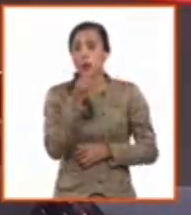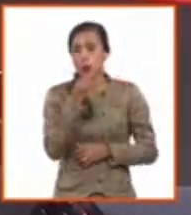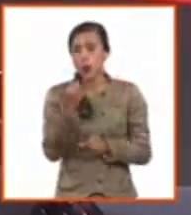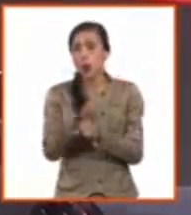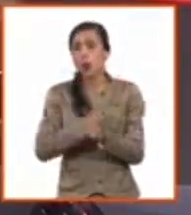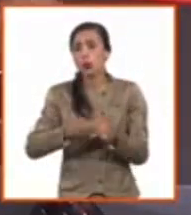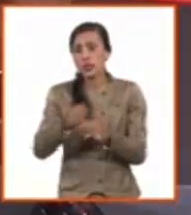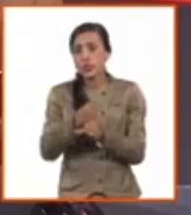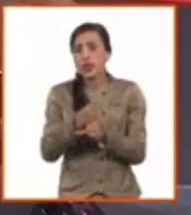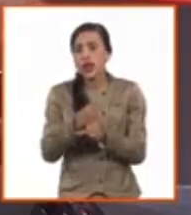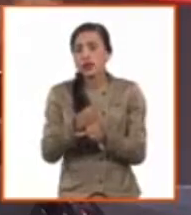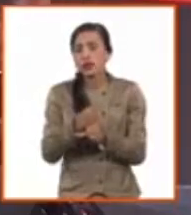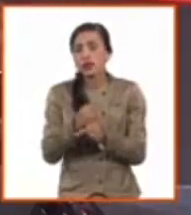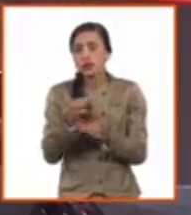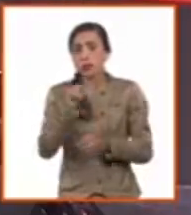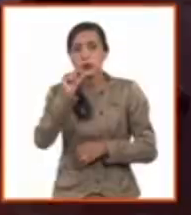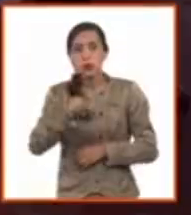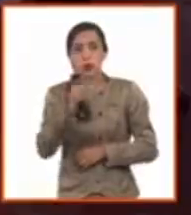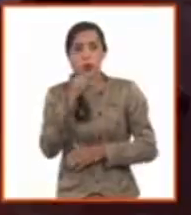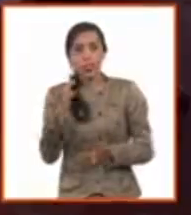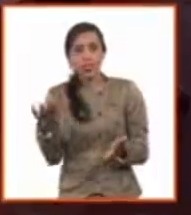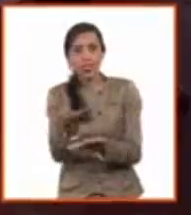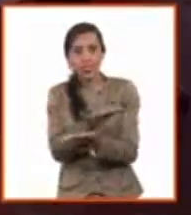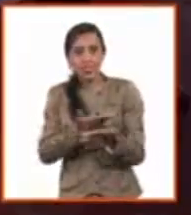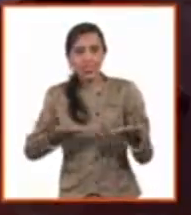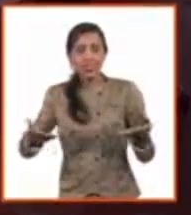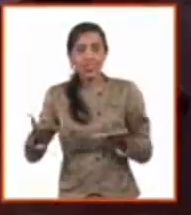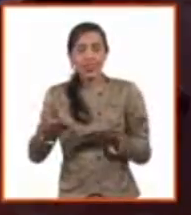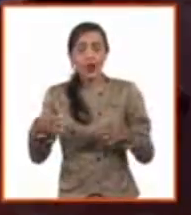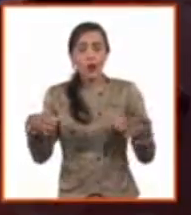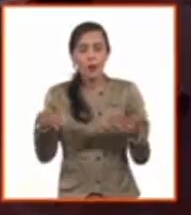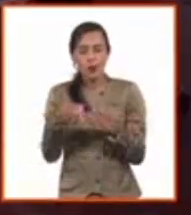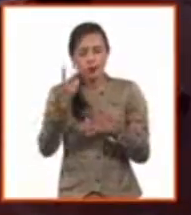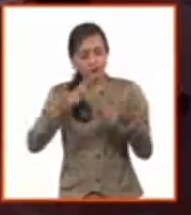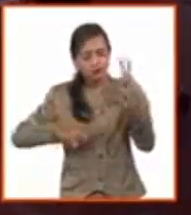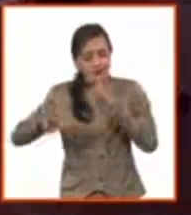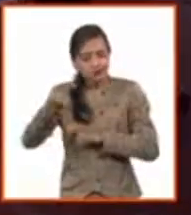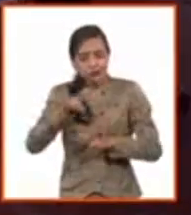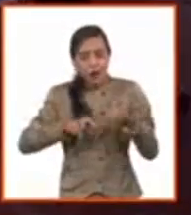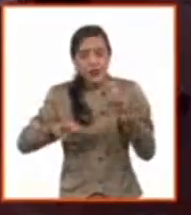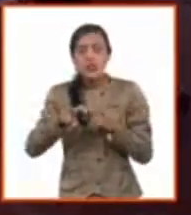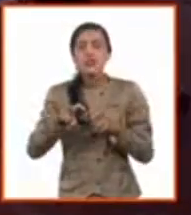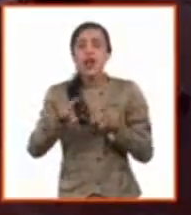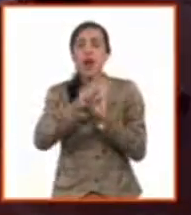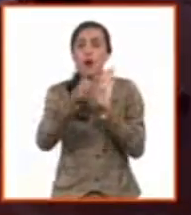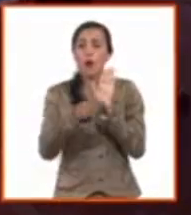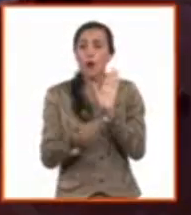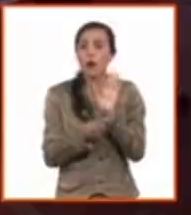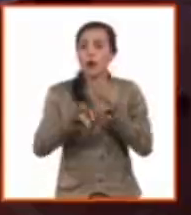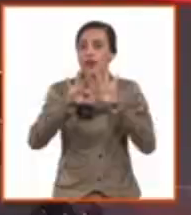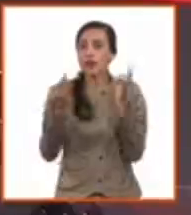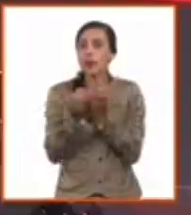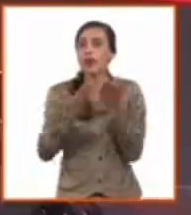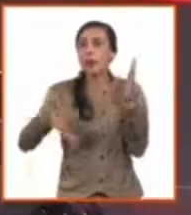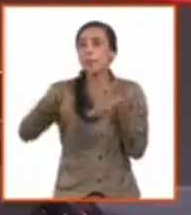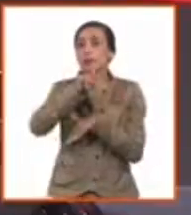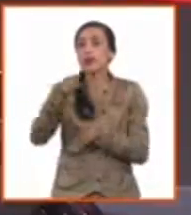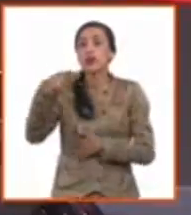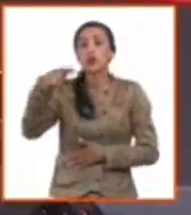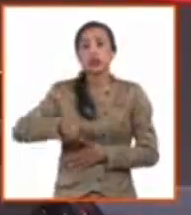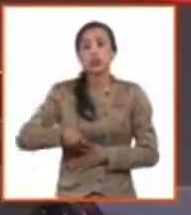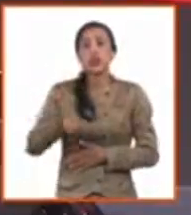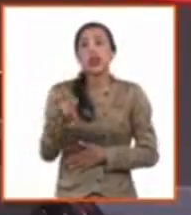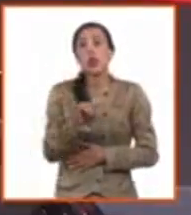permitió que el ciudadano intercambiará con la comisión revisora con la comisión redactora con el ministerio de justicia